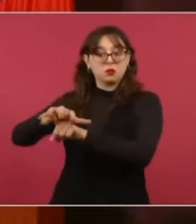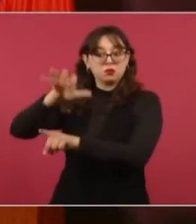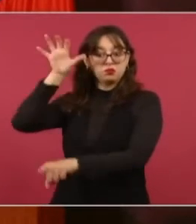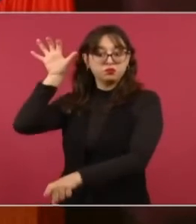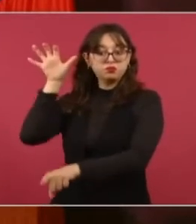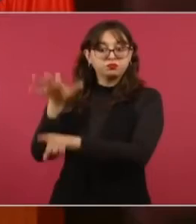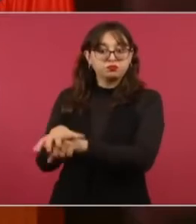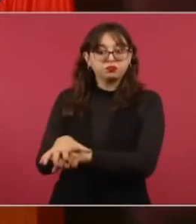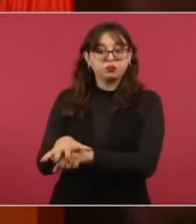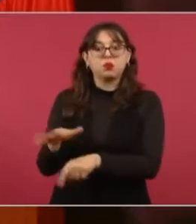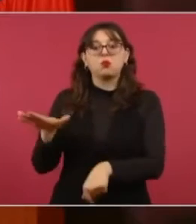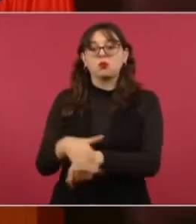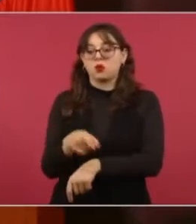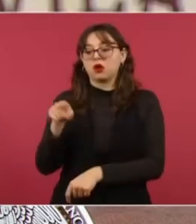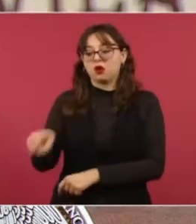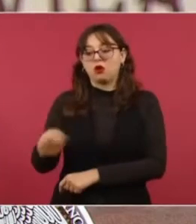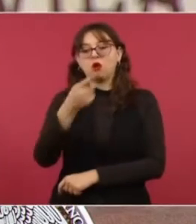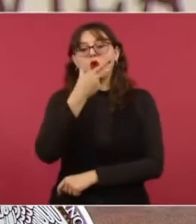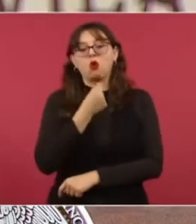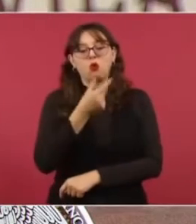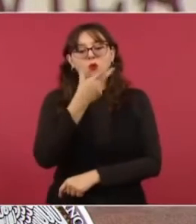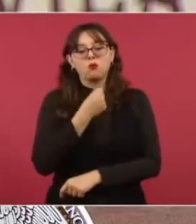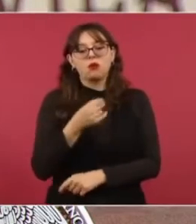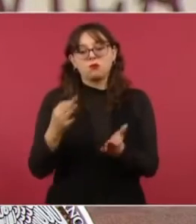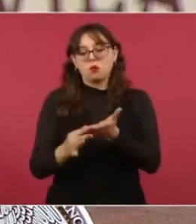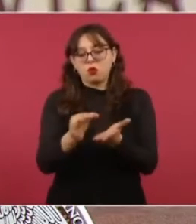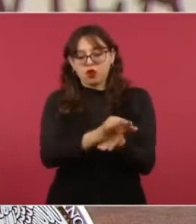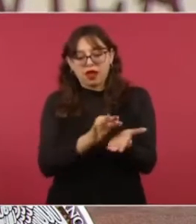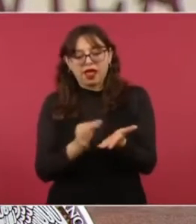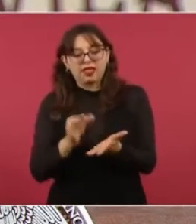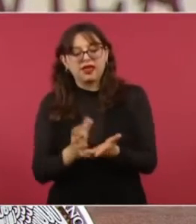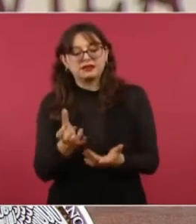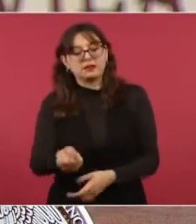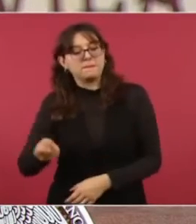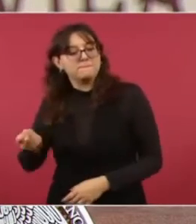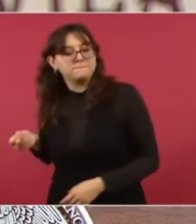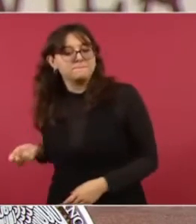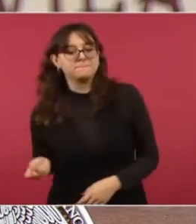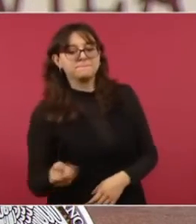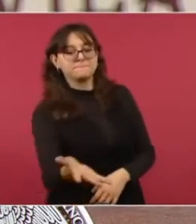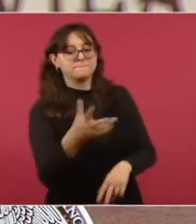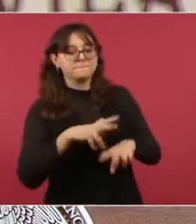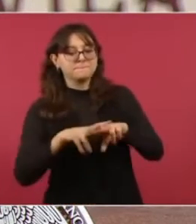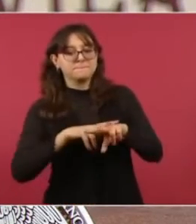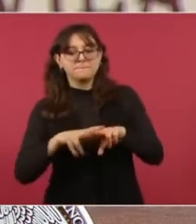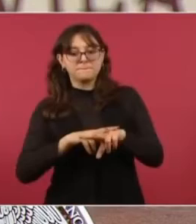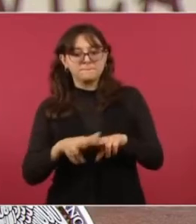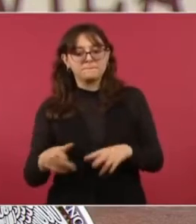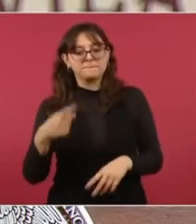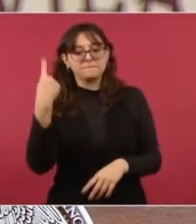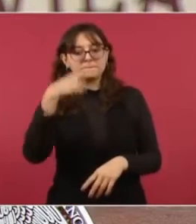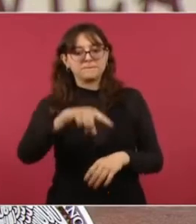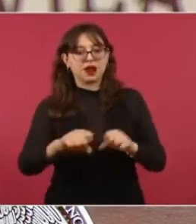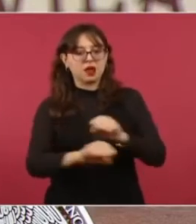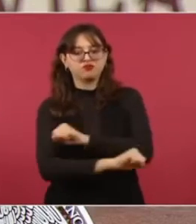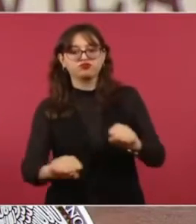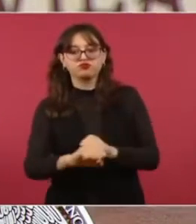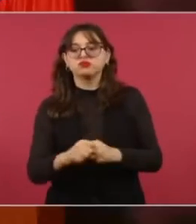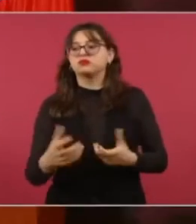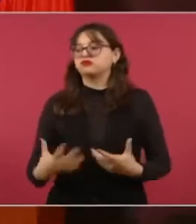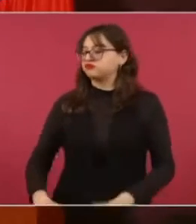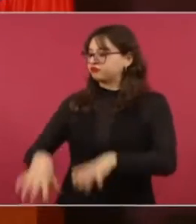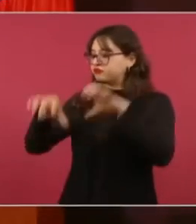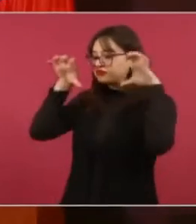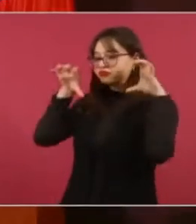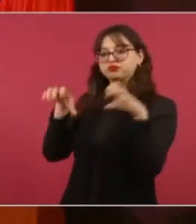lata con monedas a las vías del metro. Esto es una falsificación y un invento. La foto